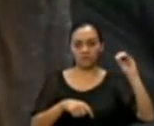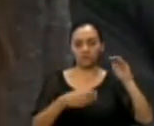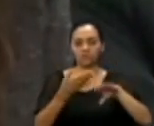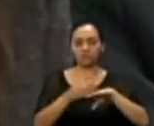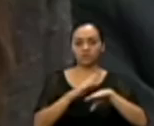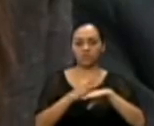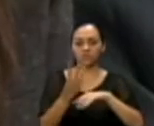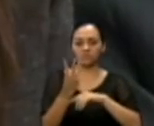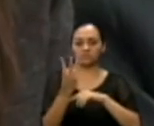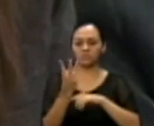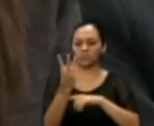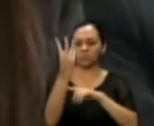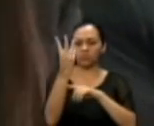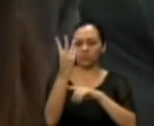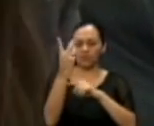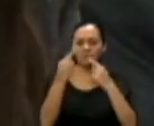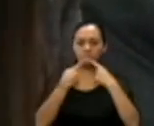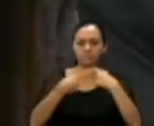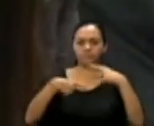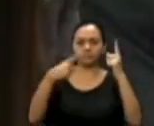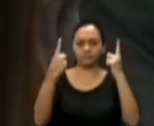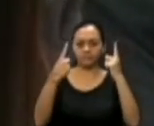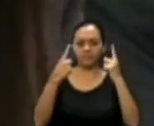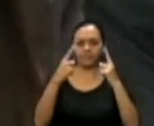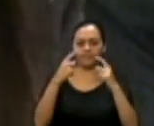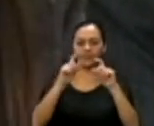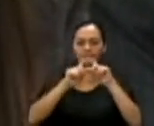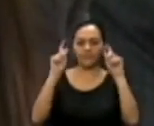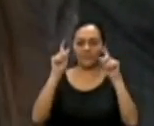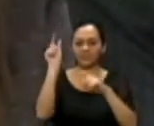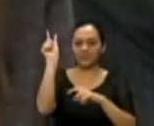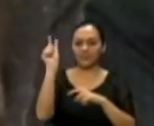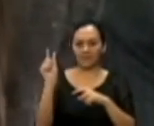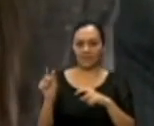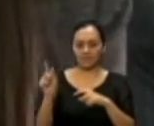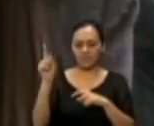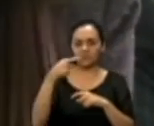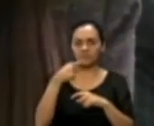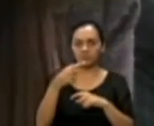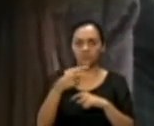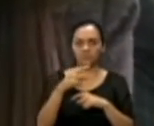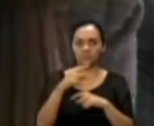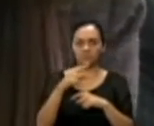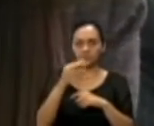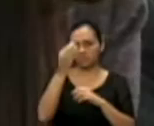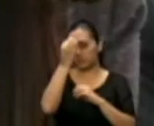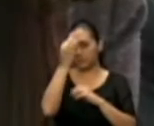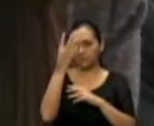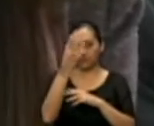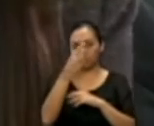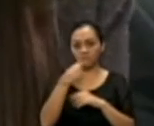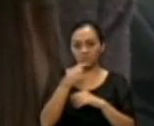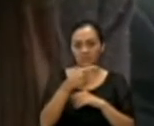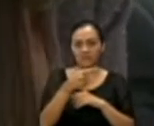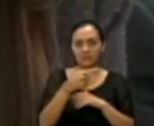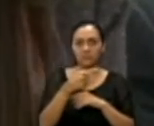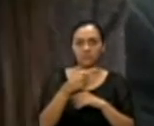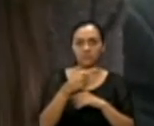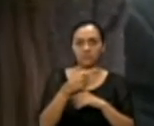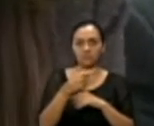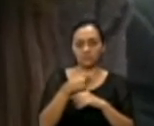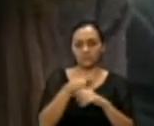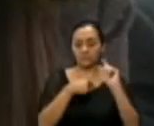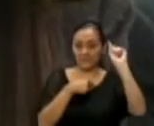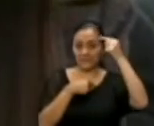acerca de lo que se filtró de la empresa italiana hakim team en este caso entre la información se dijo y se involucraría al